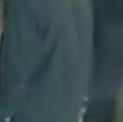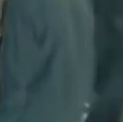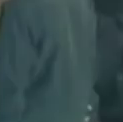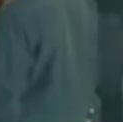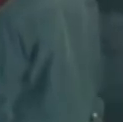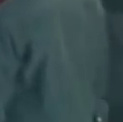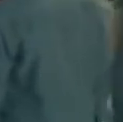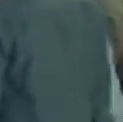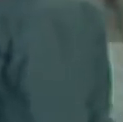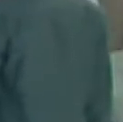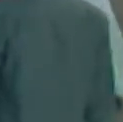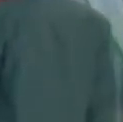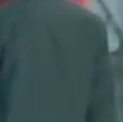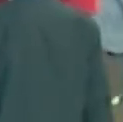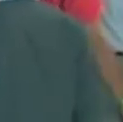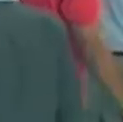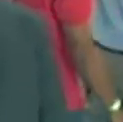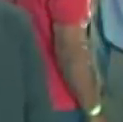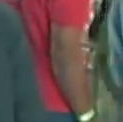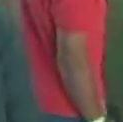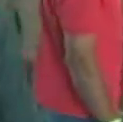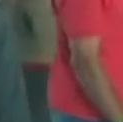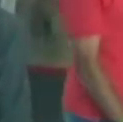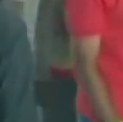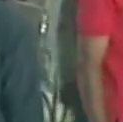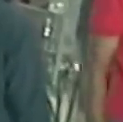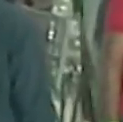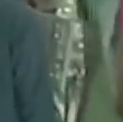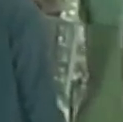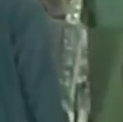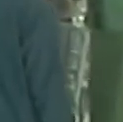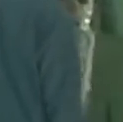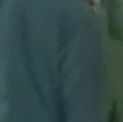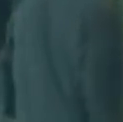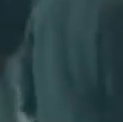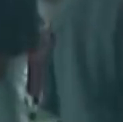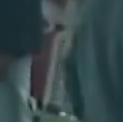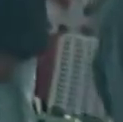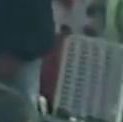imágenes, y con ellas despedimos esta transmisión.